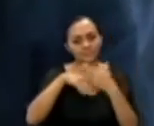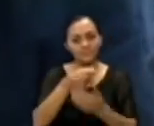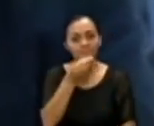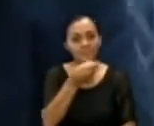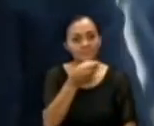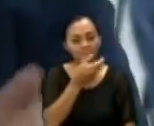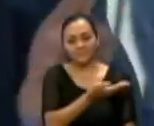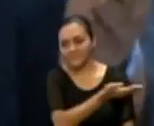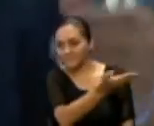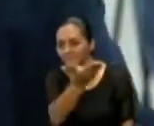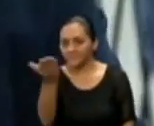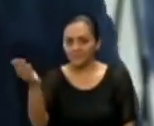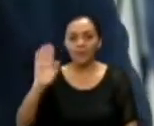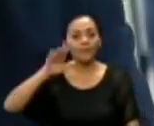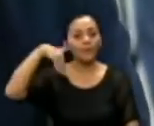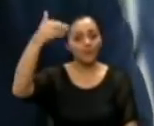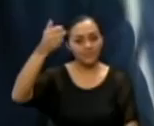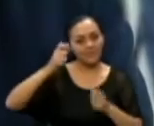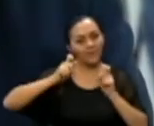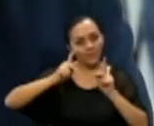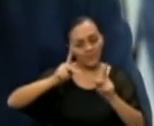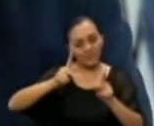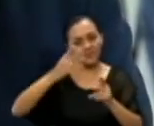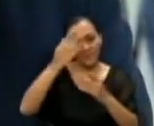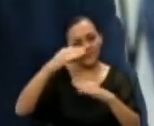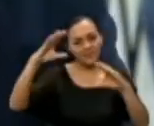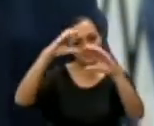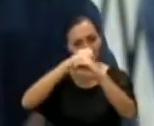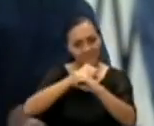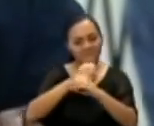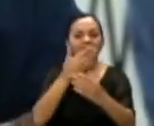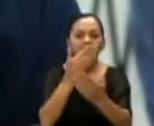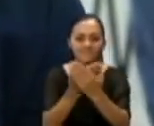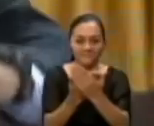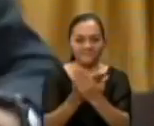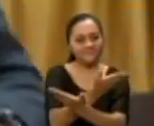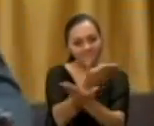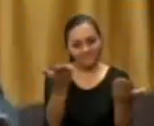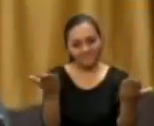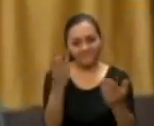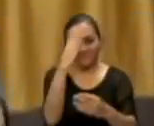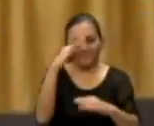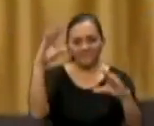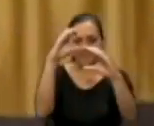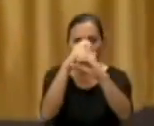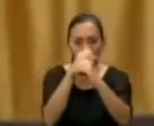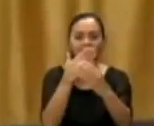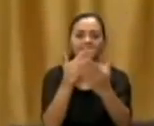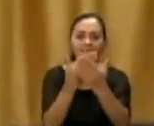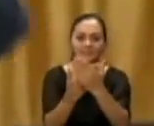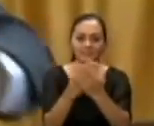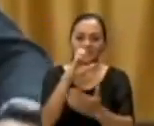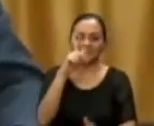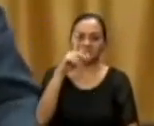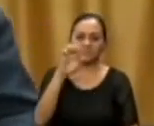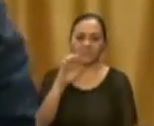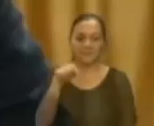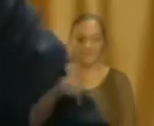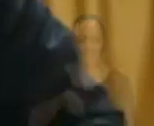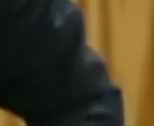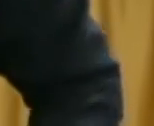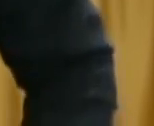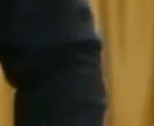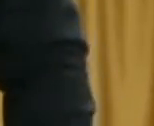y hasta una próxima ocasión señor presidente una buena noche trasero dio gracias a todos ustedes buenas noches gracias nuevamente a la espero